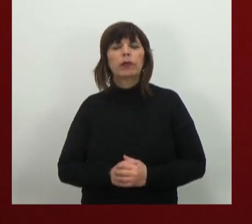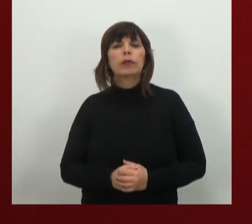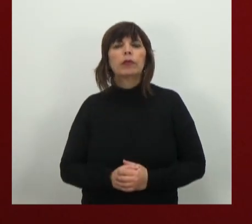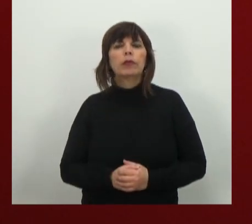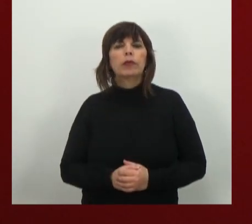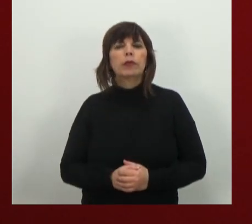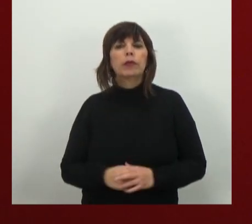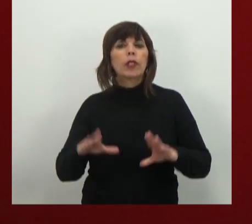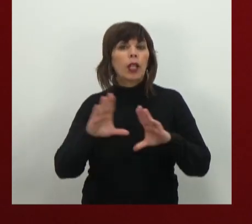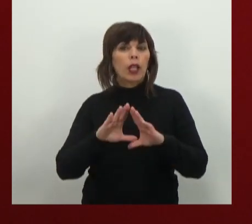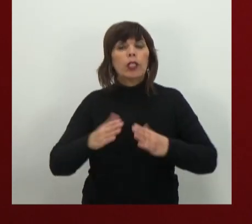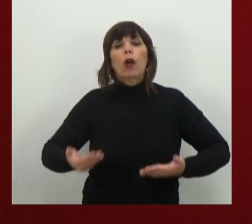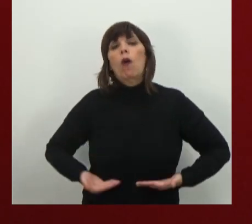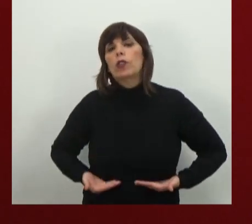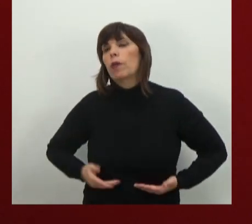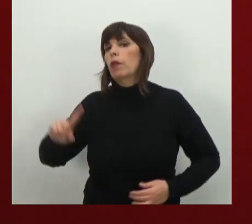el ministerio,